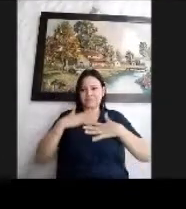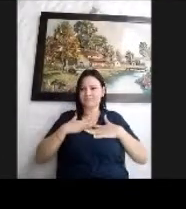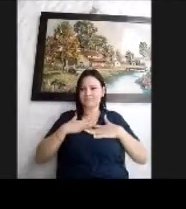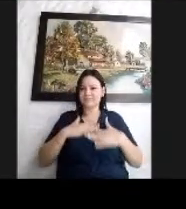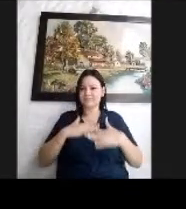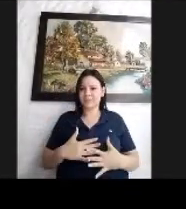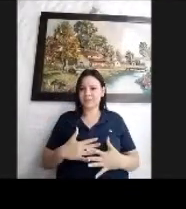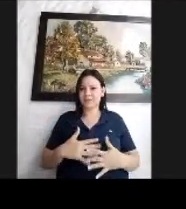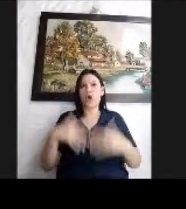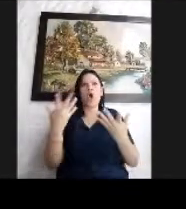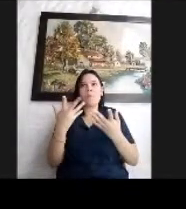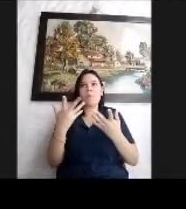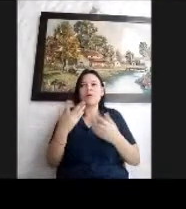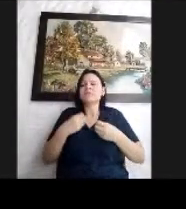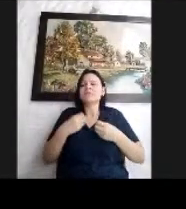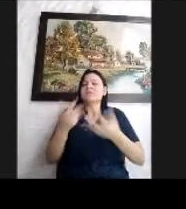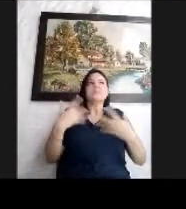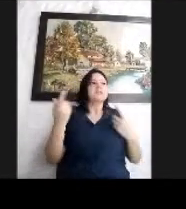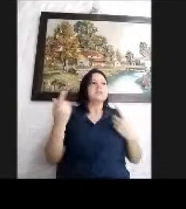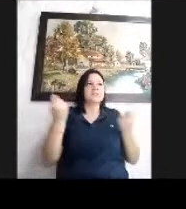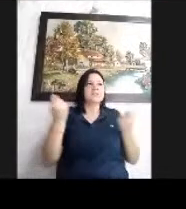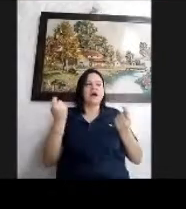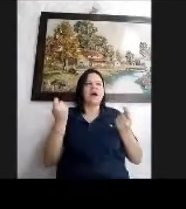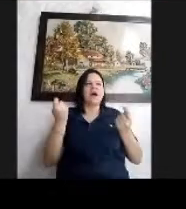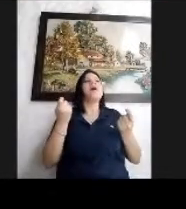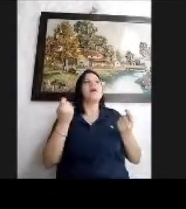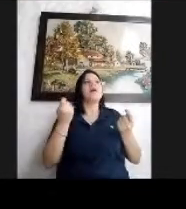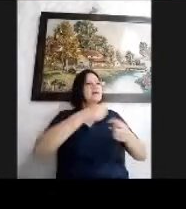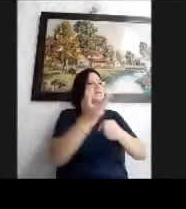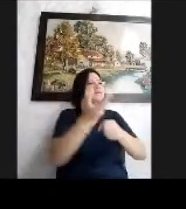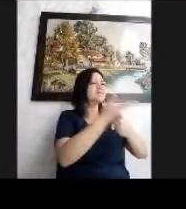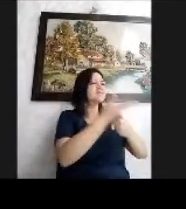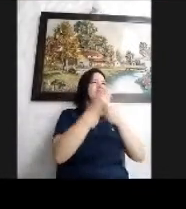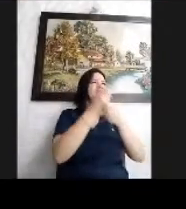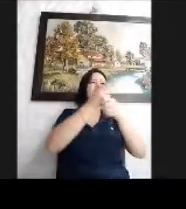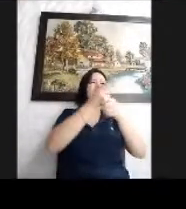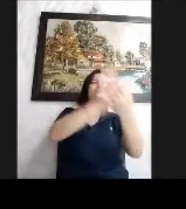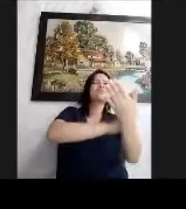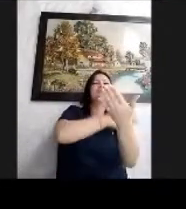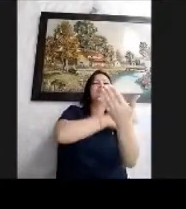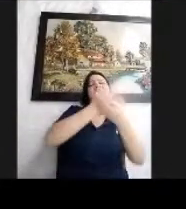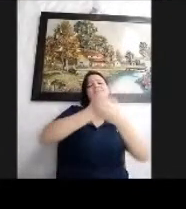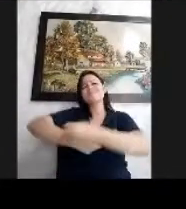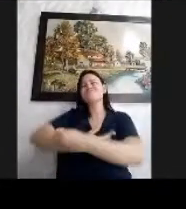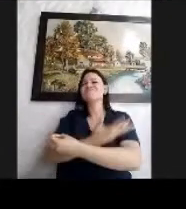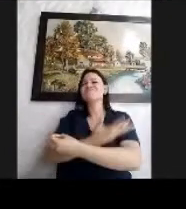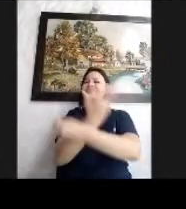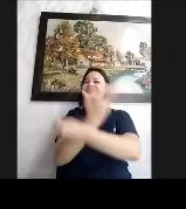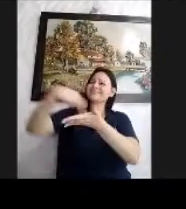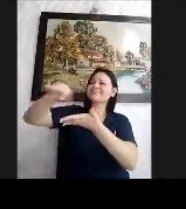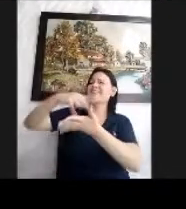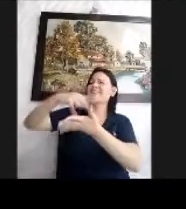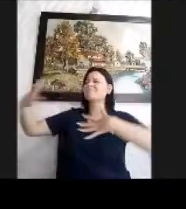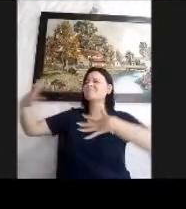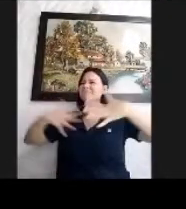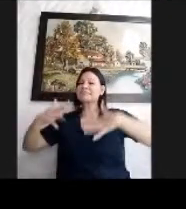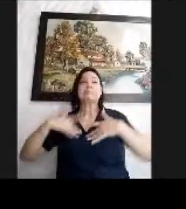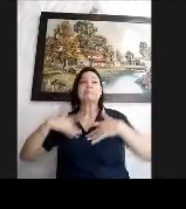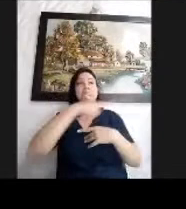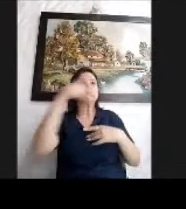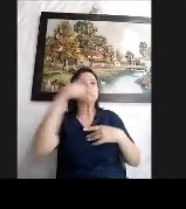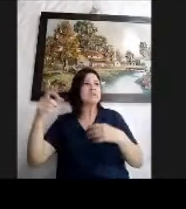la música, la poesía, la danza, el teatro. Todas estas formas de arte me dan a mí la posibilidad